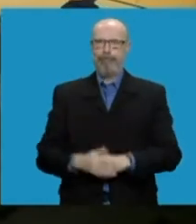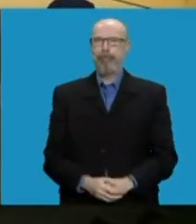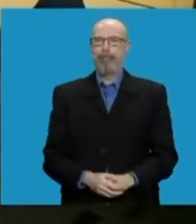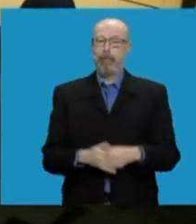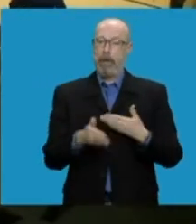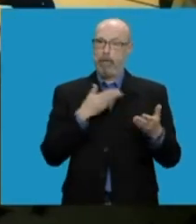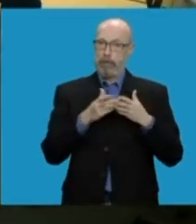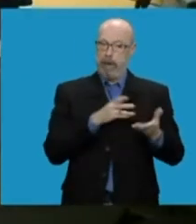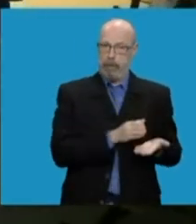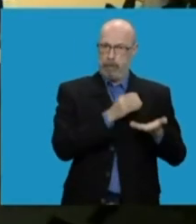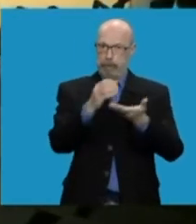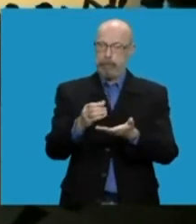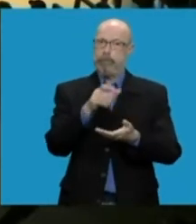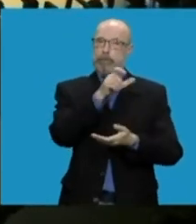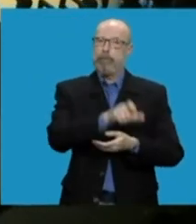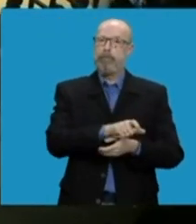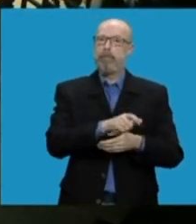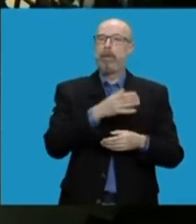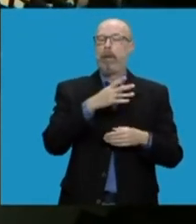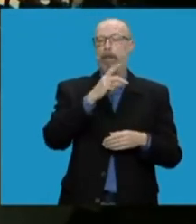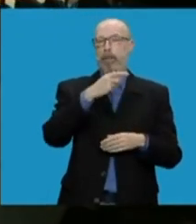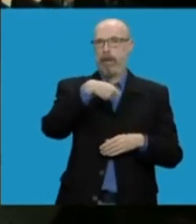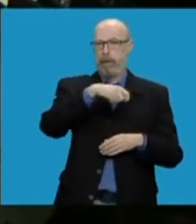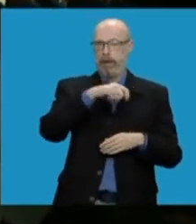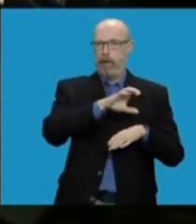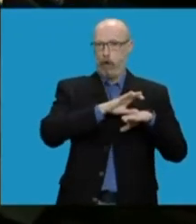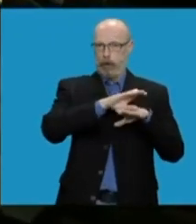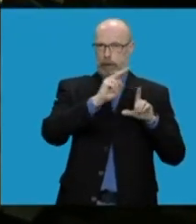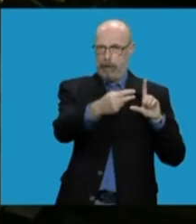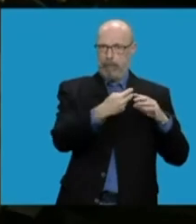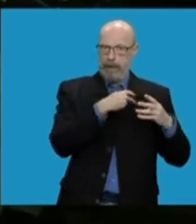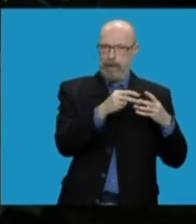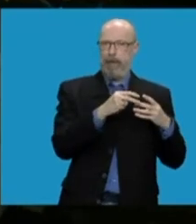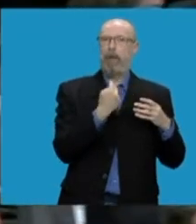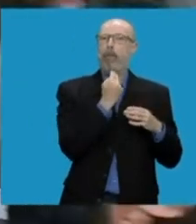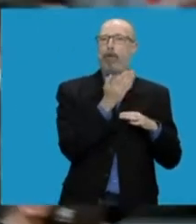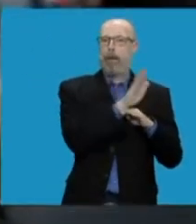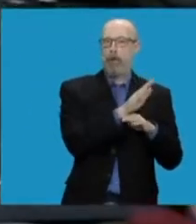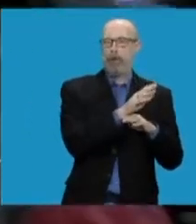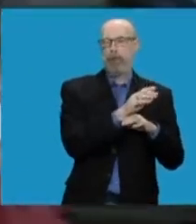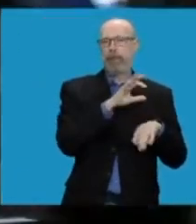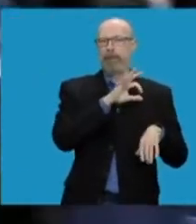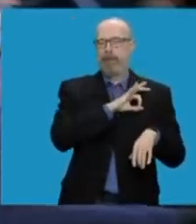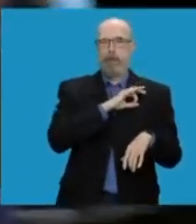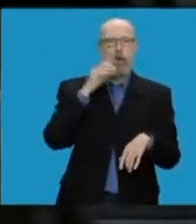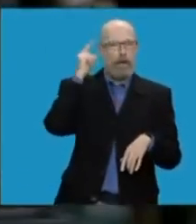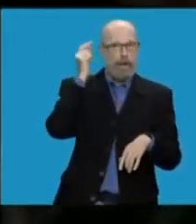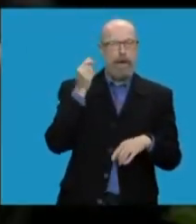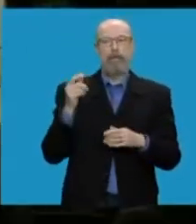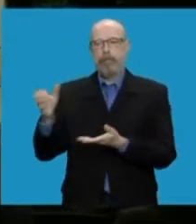Entrega el premio el vicepresidente, consejero de la Transparencia y portavoz Francisco Igea, lo recoge Nacho Gallego Valverde.